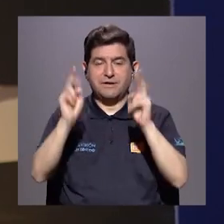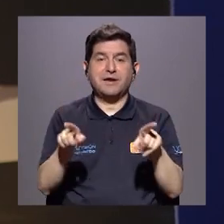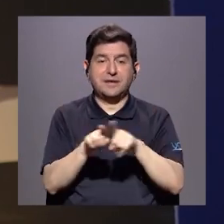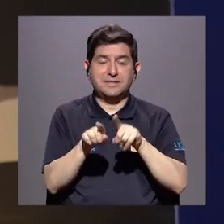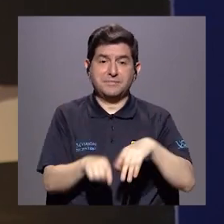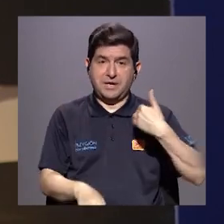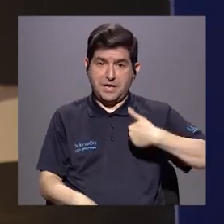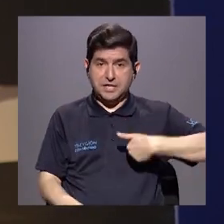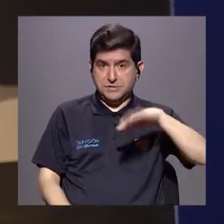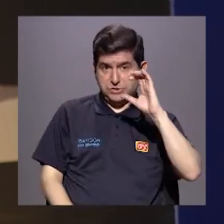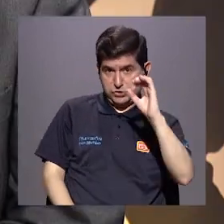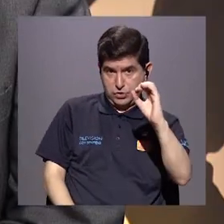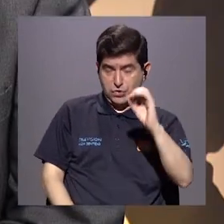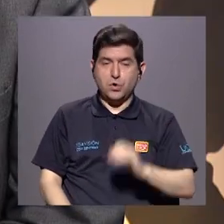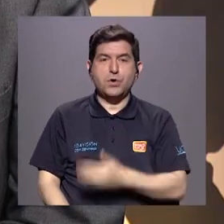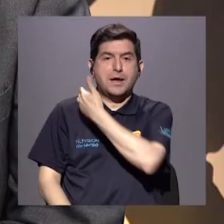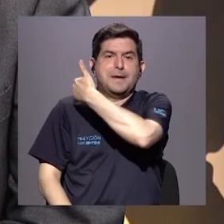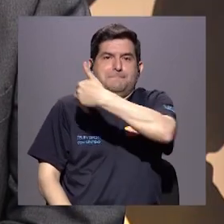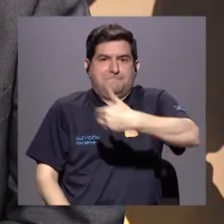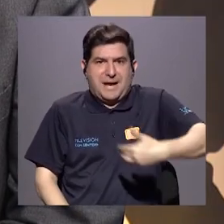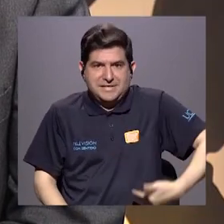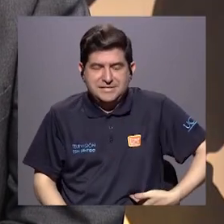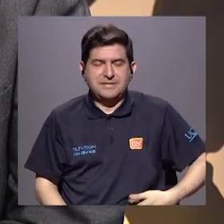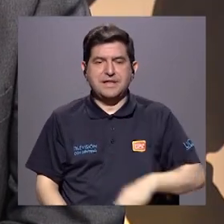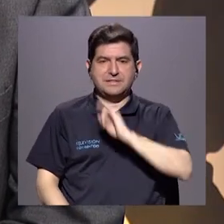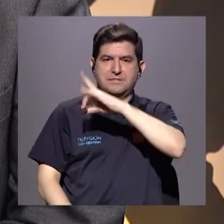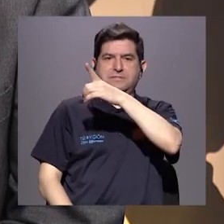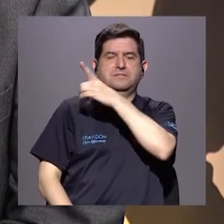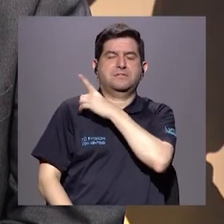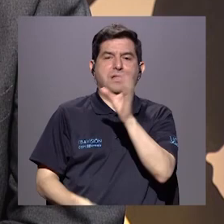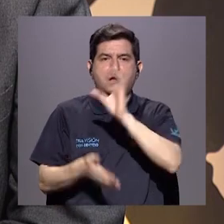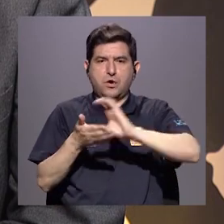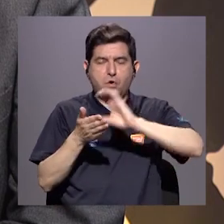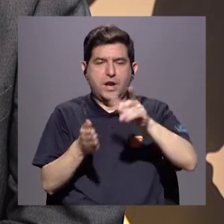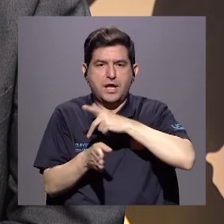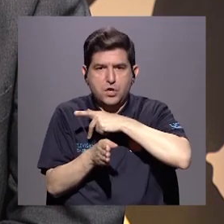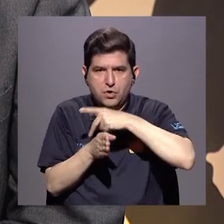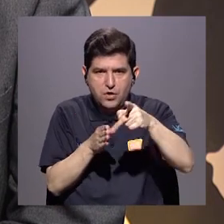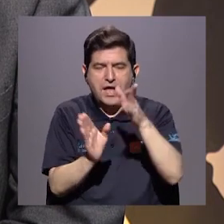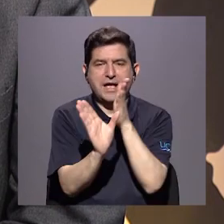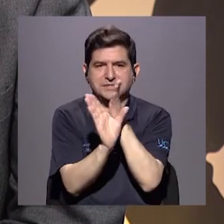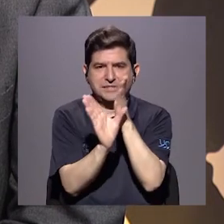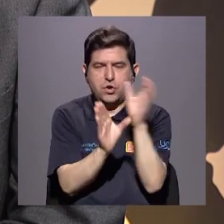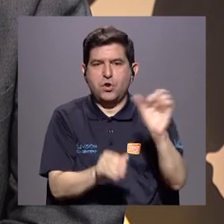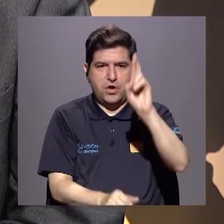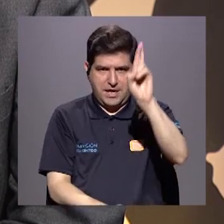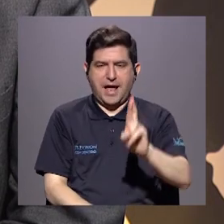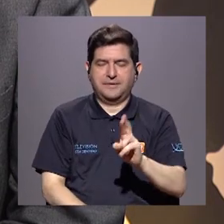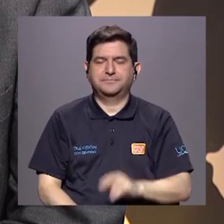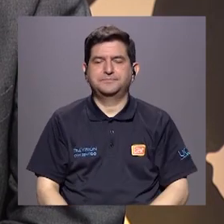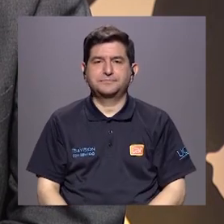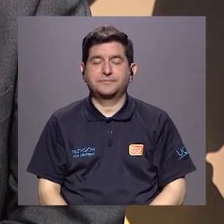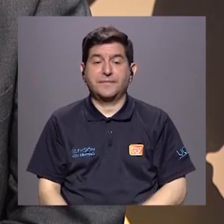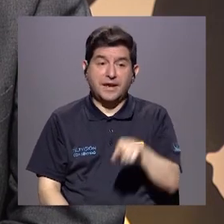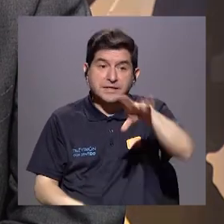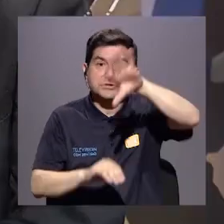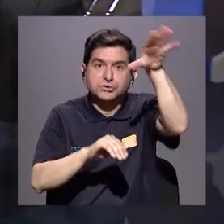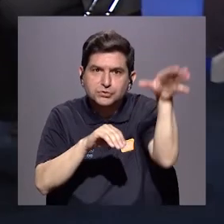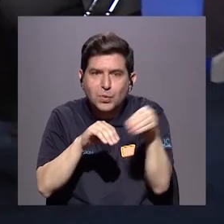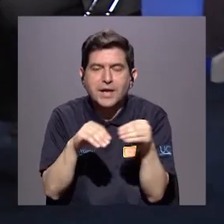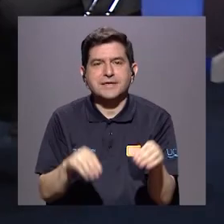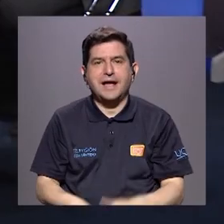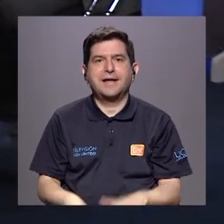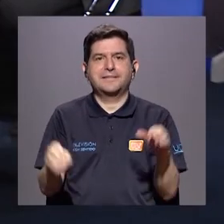oscar además el presidente de la junta directiva del colegio de profesionales en psicología de costa rica- algo que le agrega